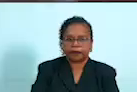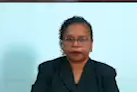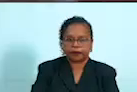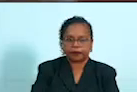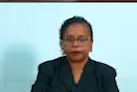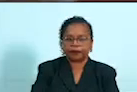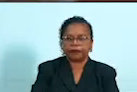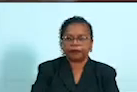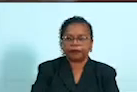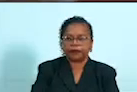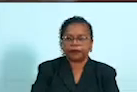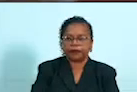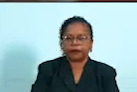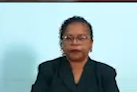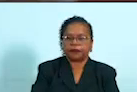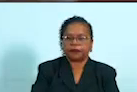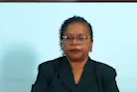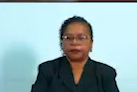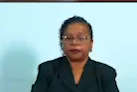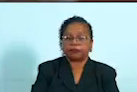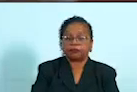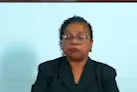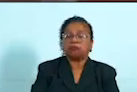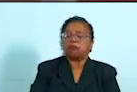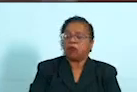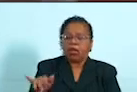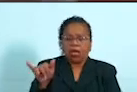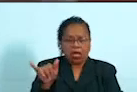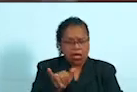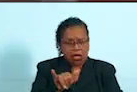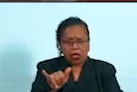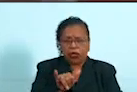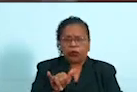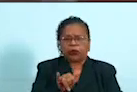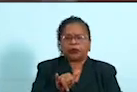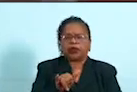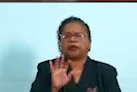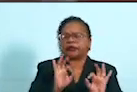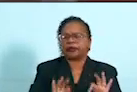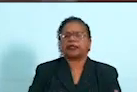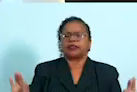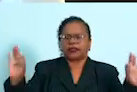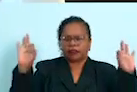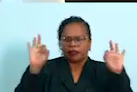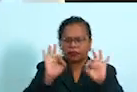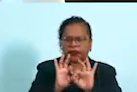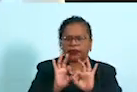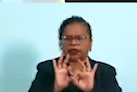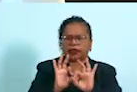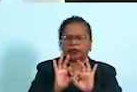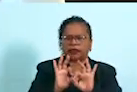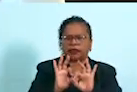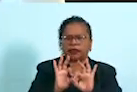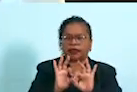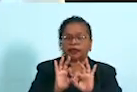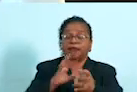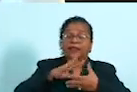Y en este contexto, señor presidente, de ser necesario,